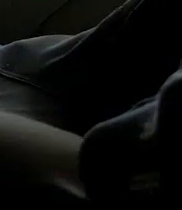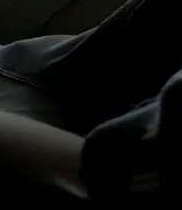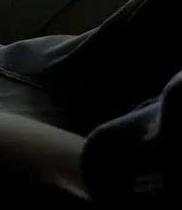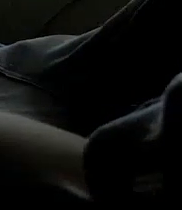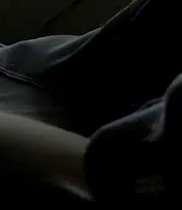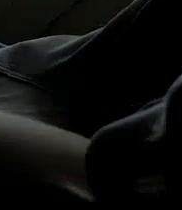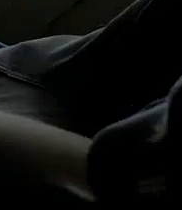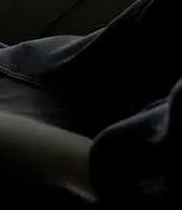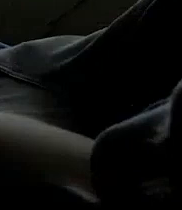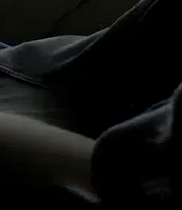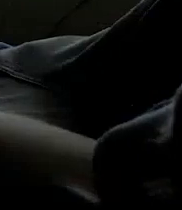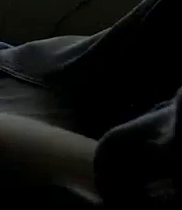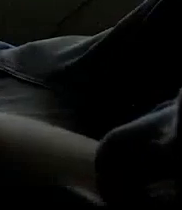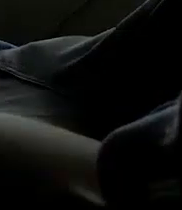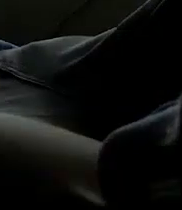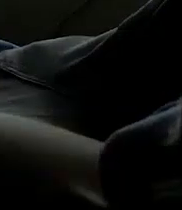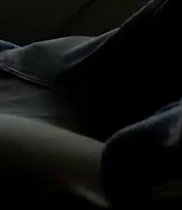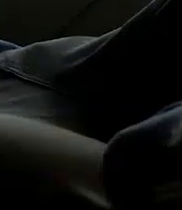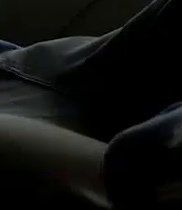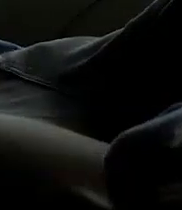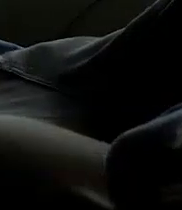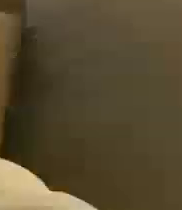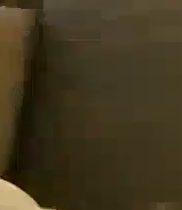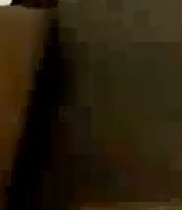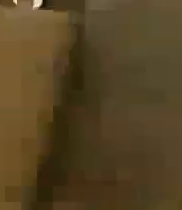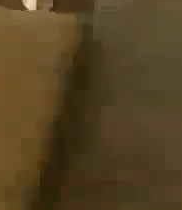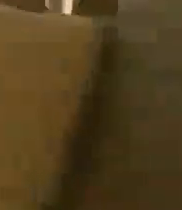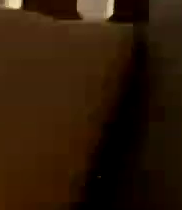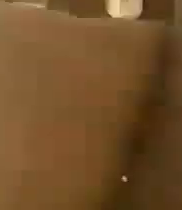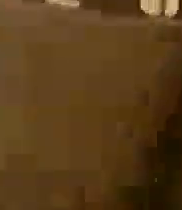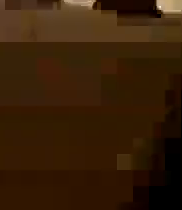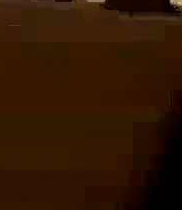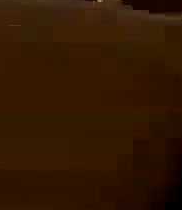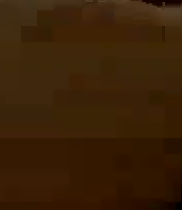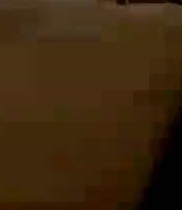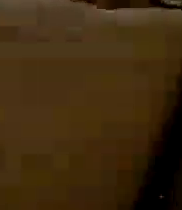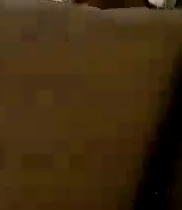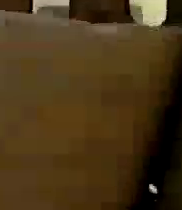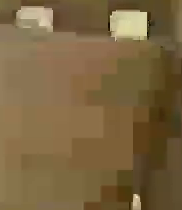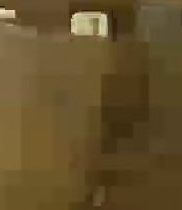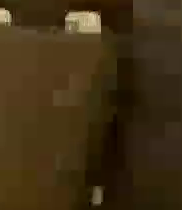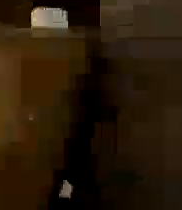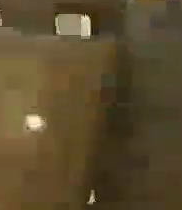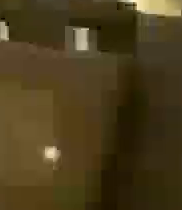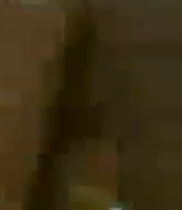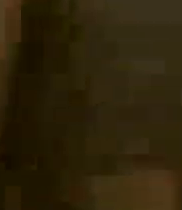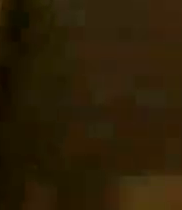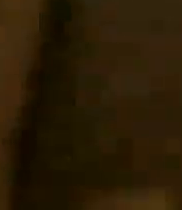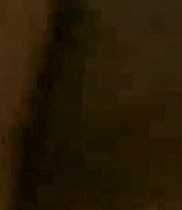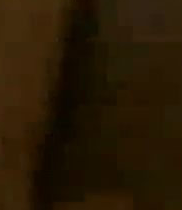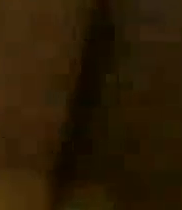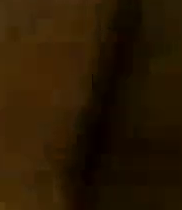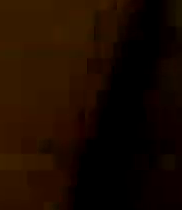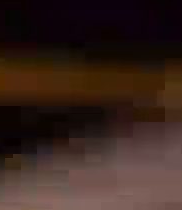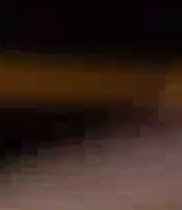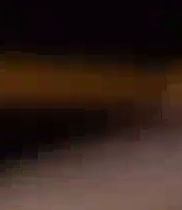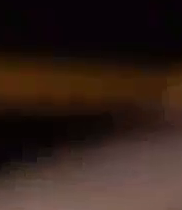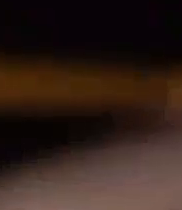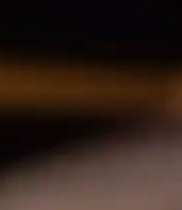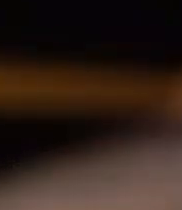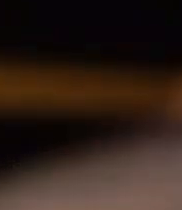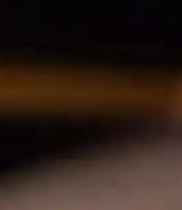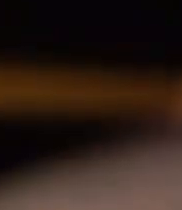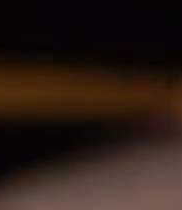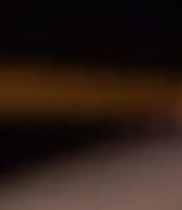Hoy haces todo desde tu casa, desde trabajar hasta carretear. Y más que nunca necesitas una gran señal. Por